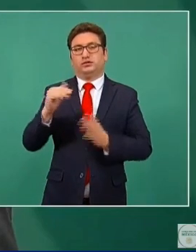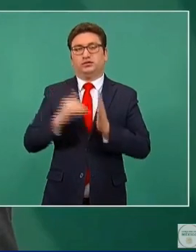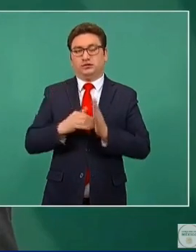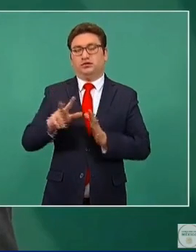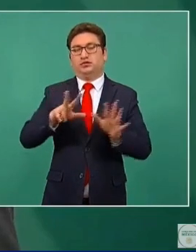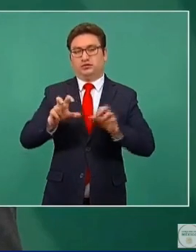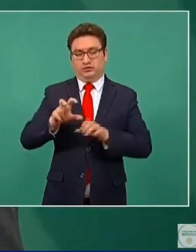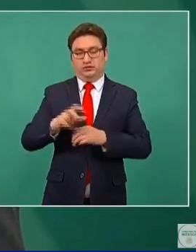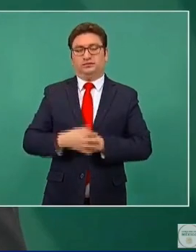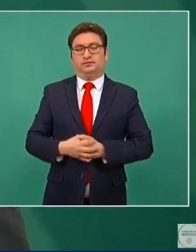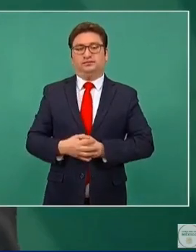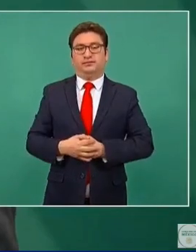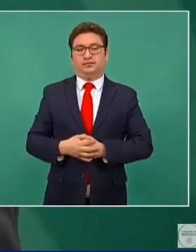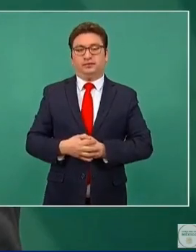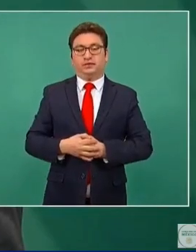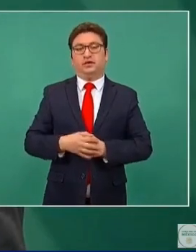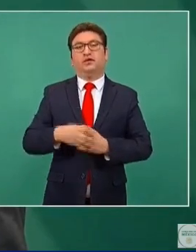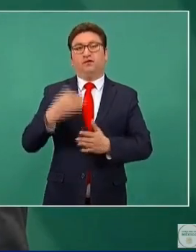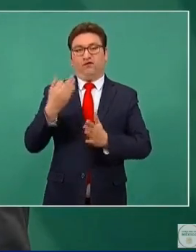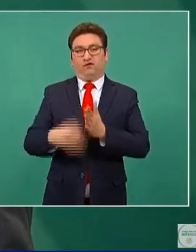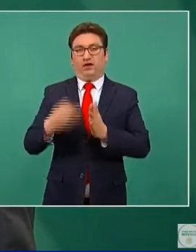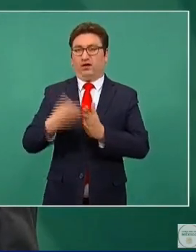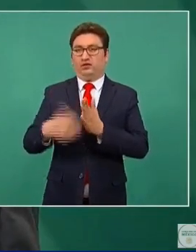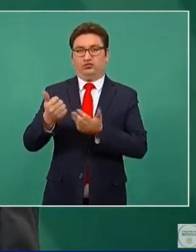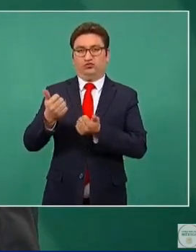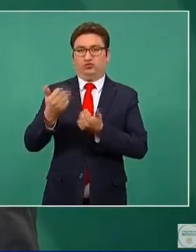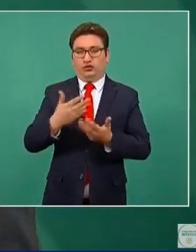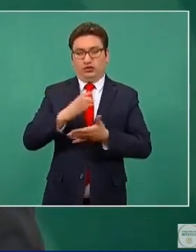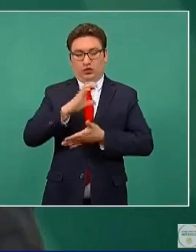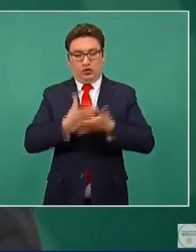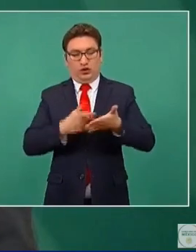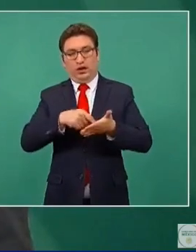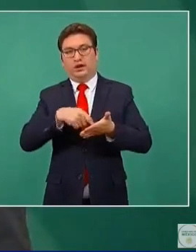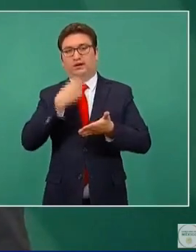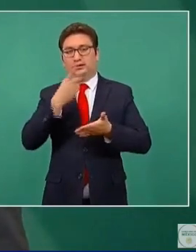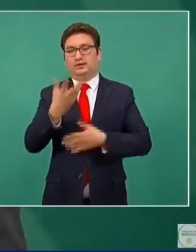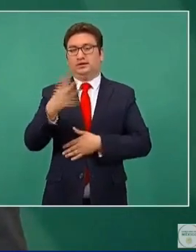2,480,800 dosis y resta por recibir, de acuerdo con los contratos,